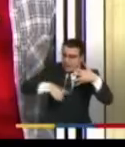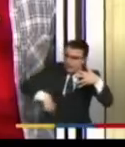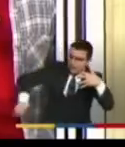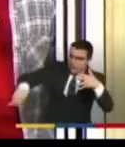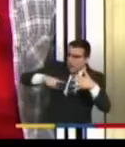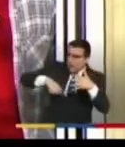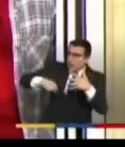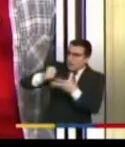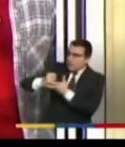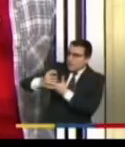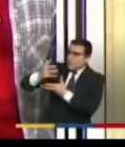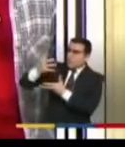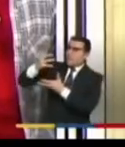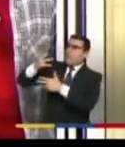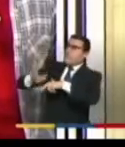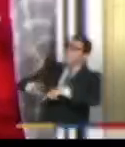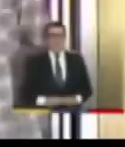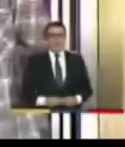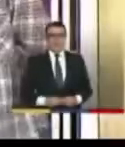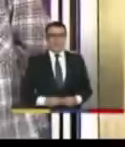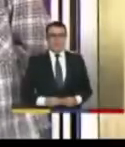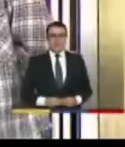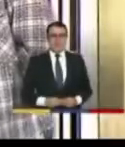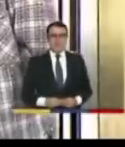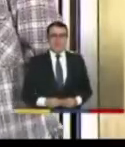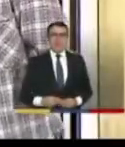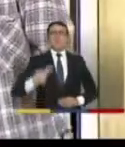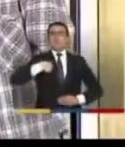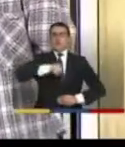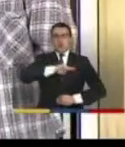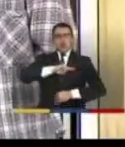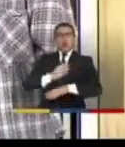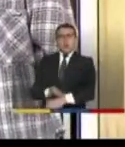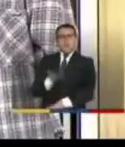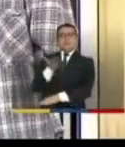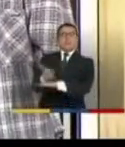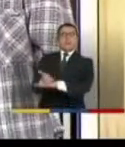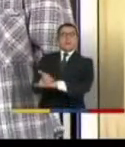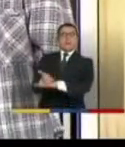una sociedad se vuelve más rica vamos a presentar